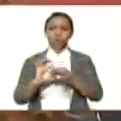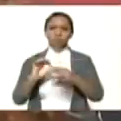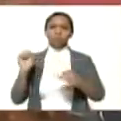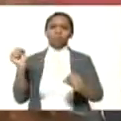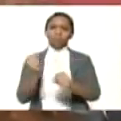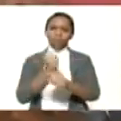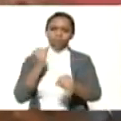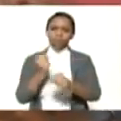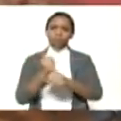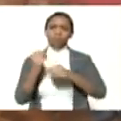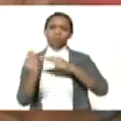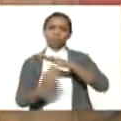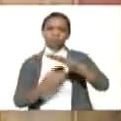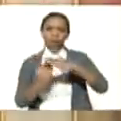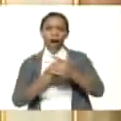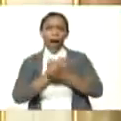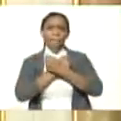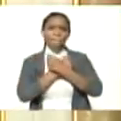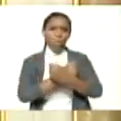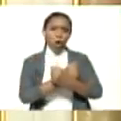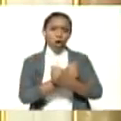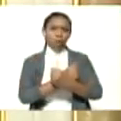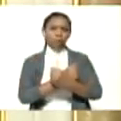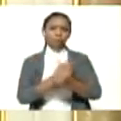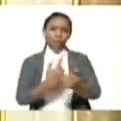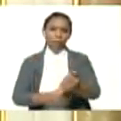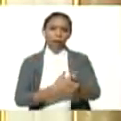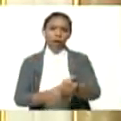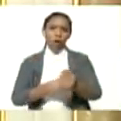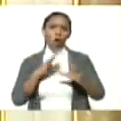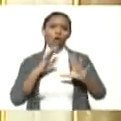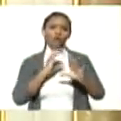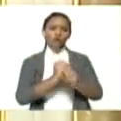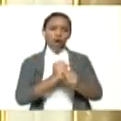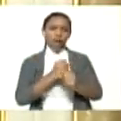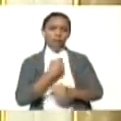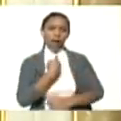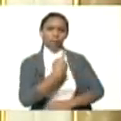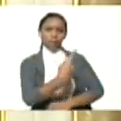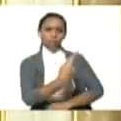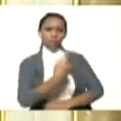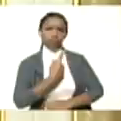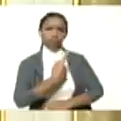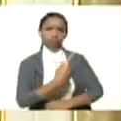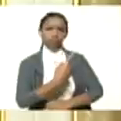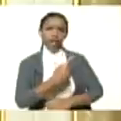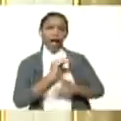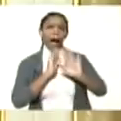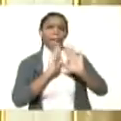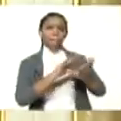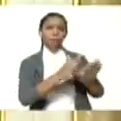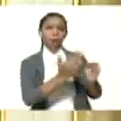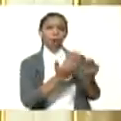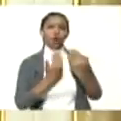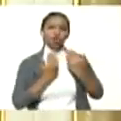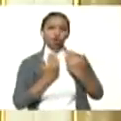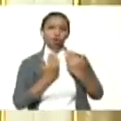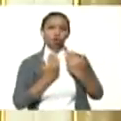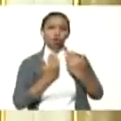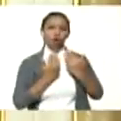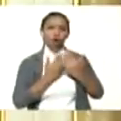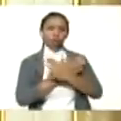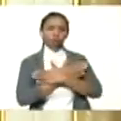trabajo basada en el amor, en la fraternidad, en la confianza mutua, en el apoyo mutuo, en